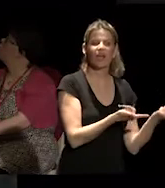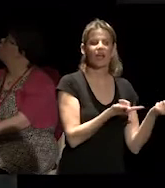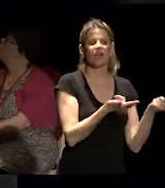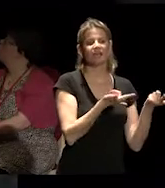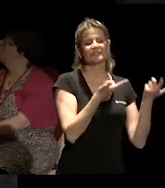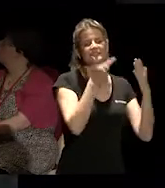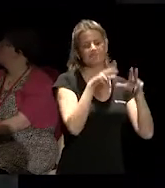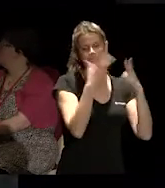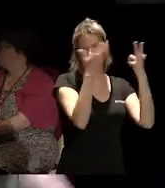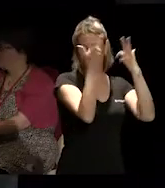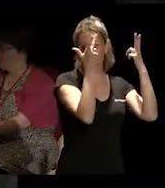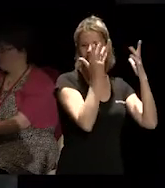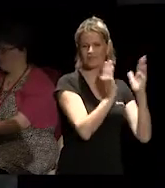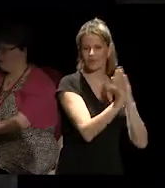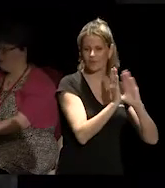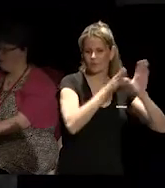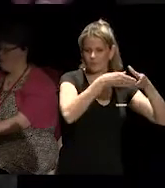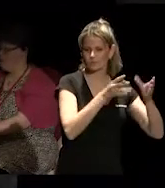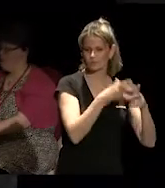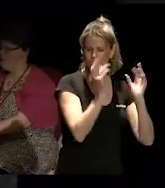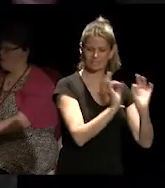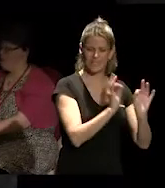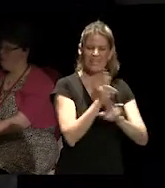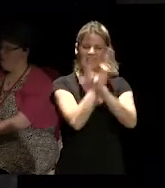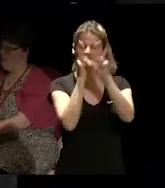intergeneracional, interprofesional, porque